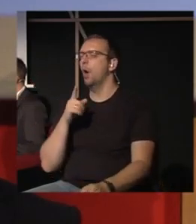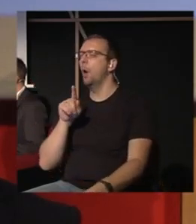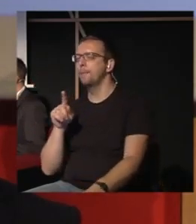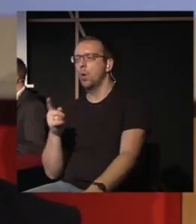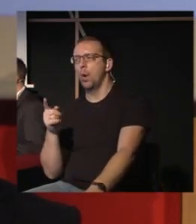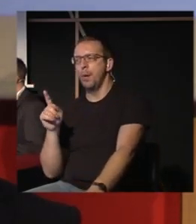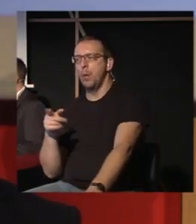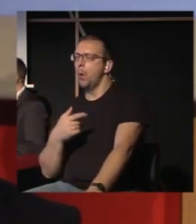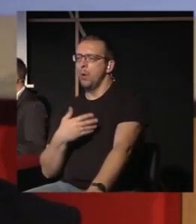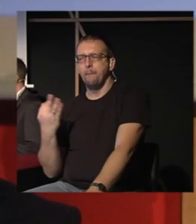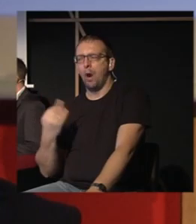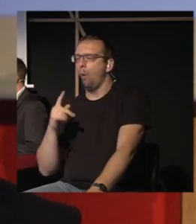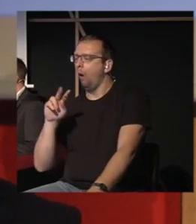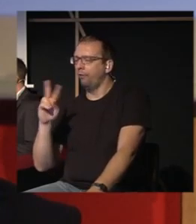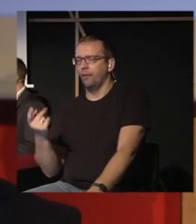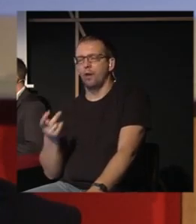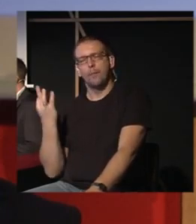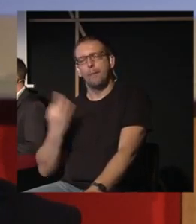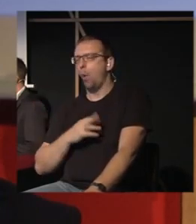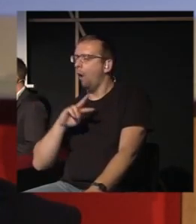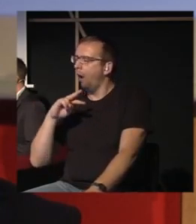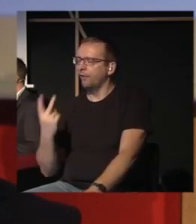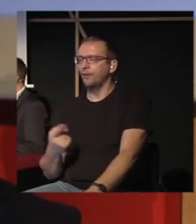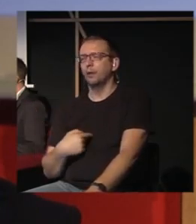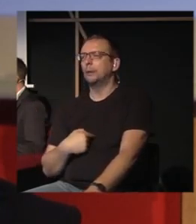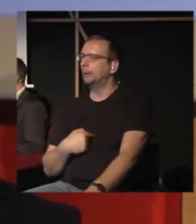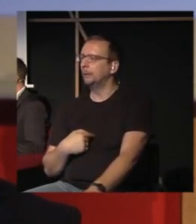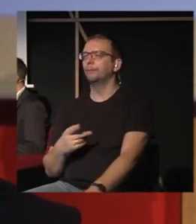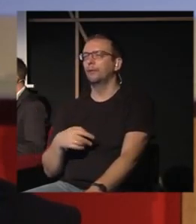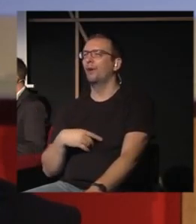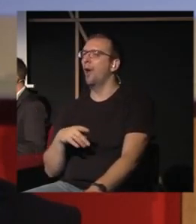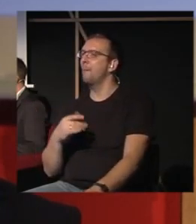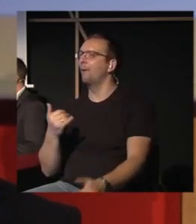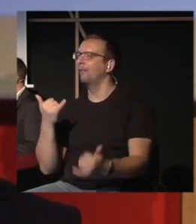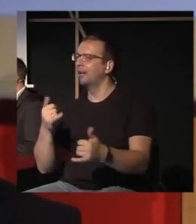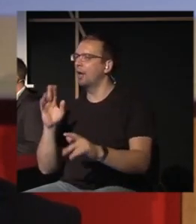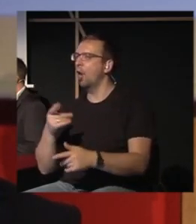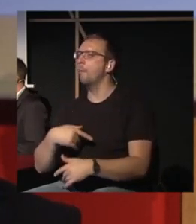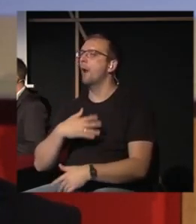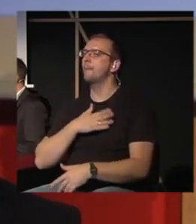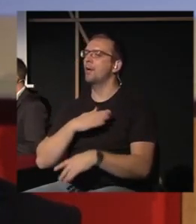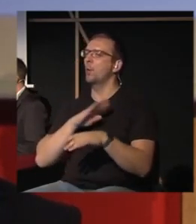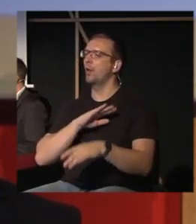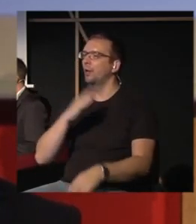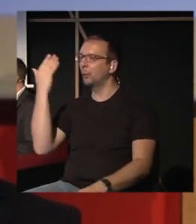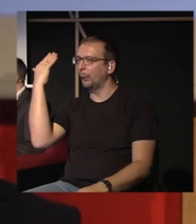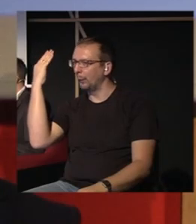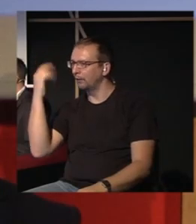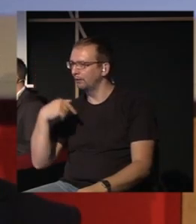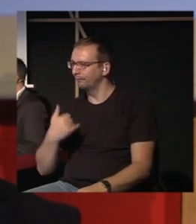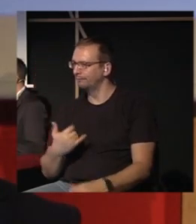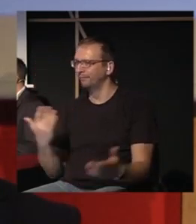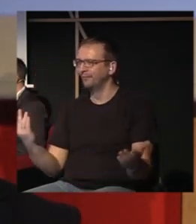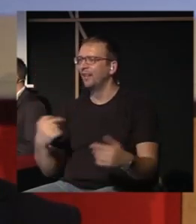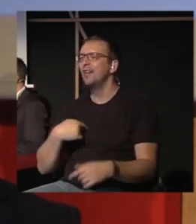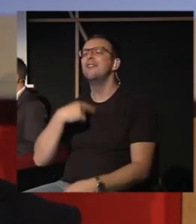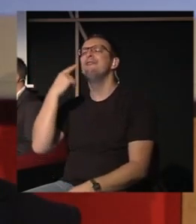desde aquí le mando un saludo a todos porque sé que en la medida de lo posible intentan ayudarme en todo lo que pueden.